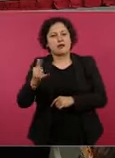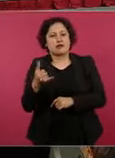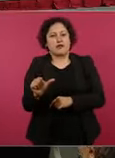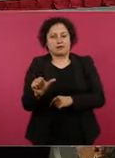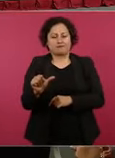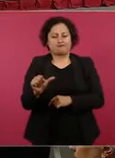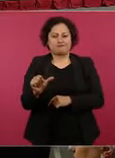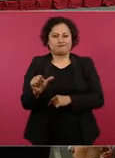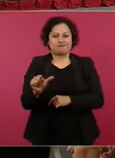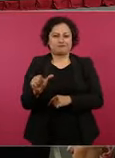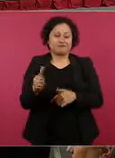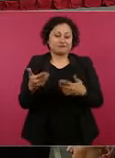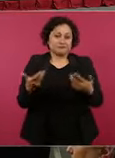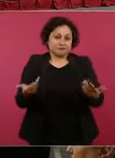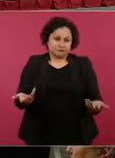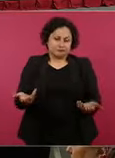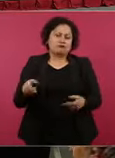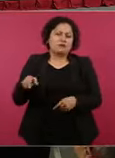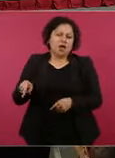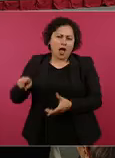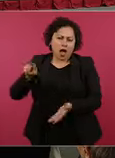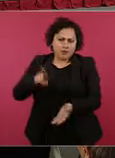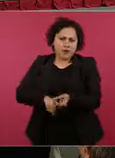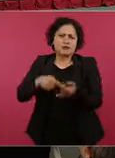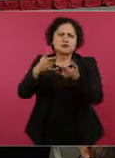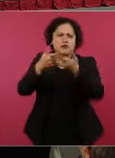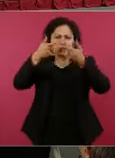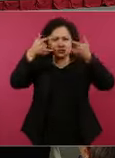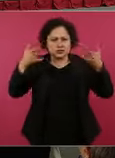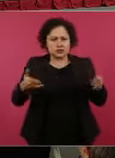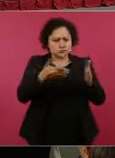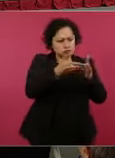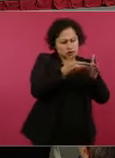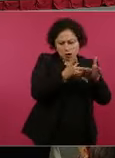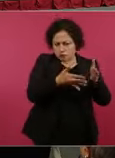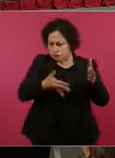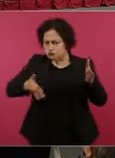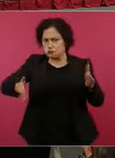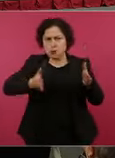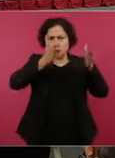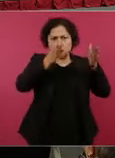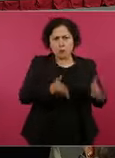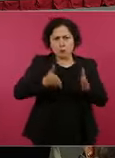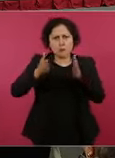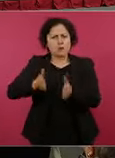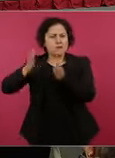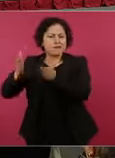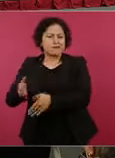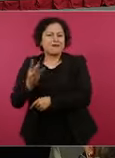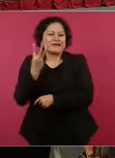Entonces tiene tres periodos: el periodo